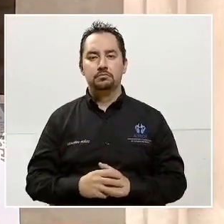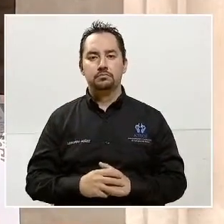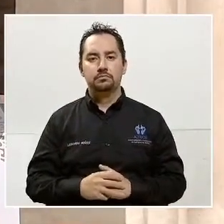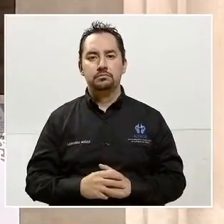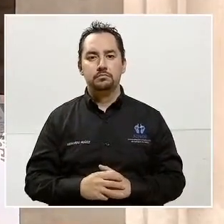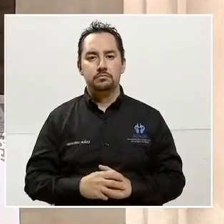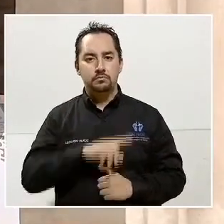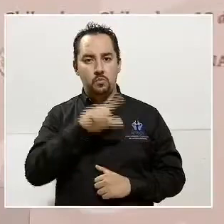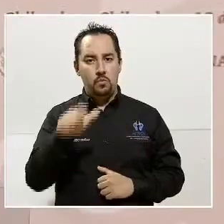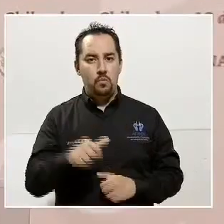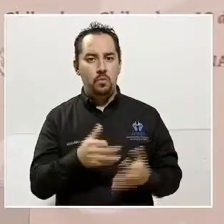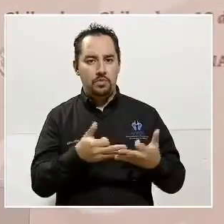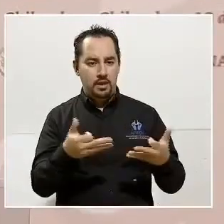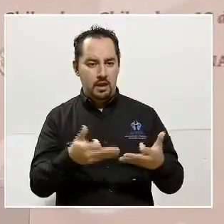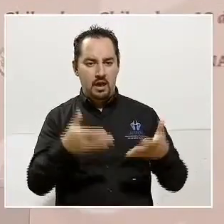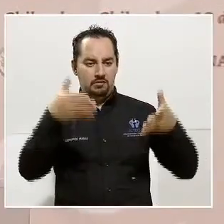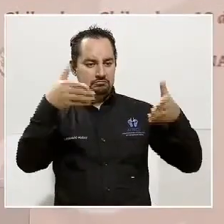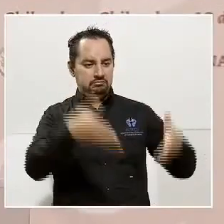los entierran